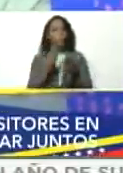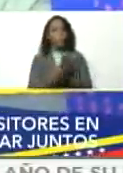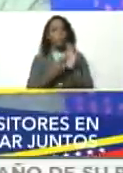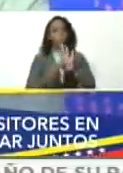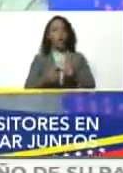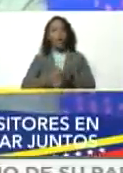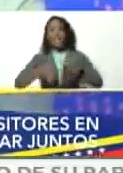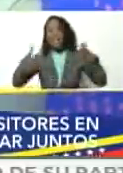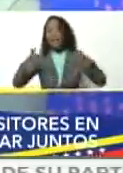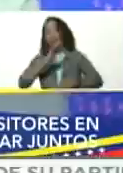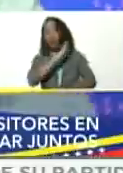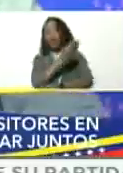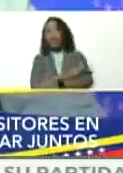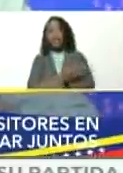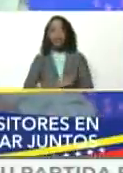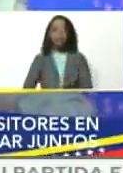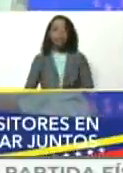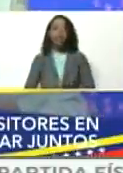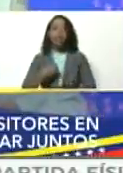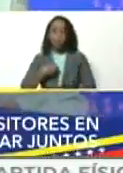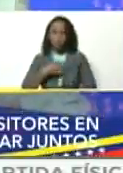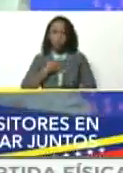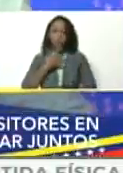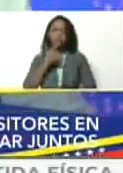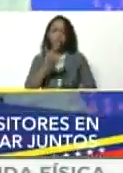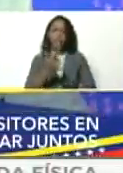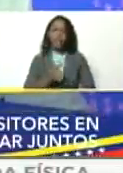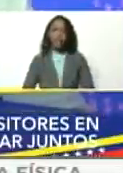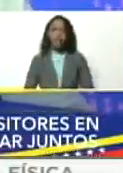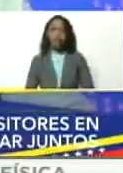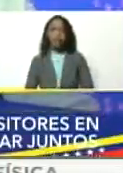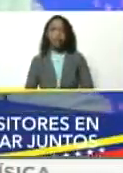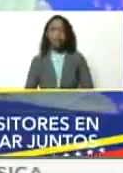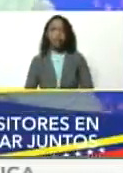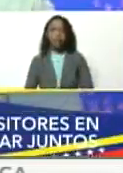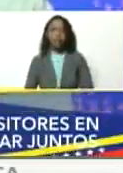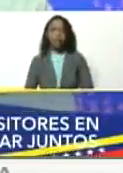fuerza. Yo les puedo decir,